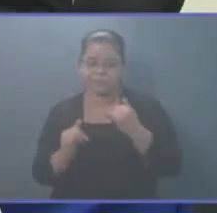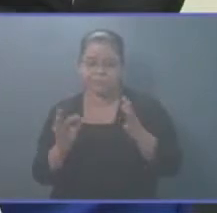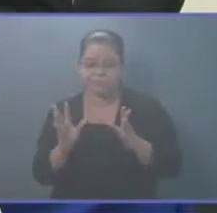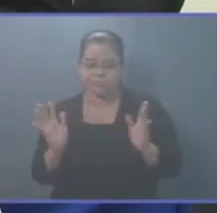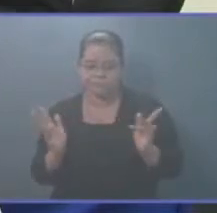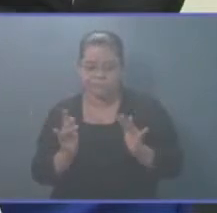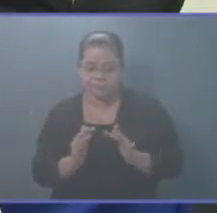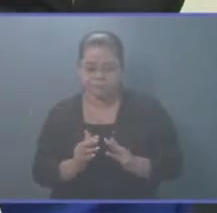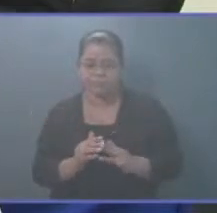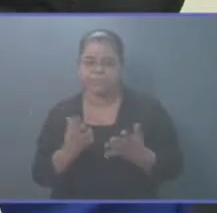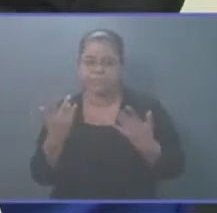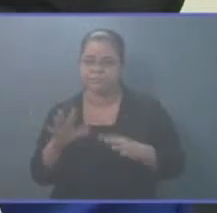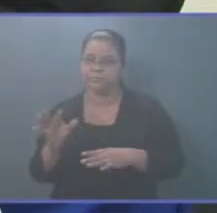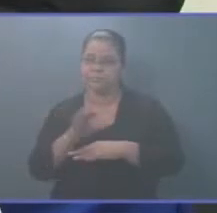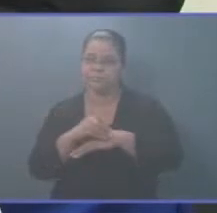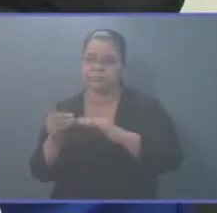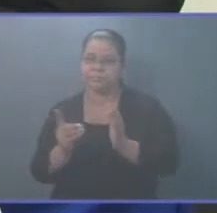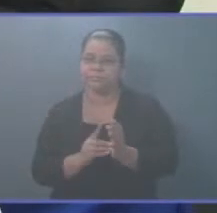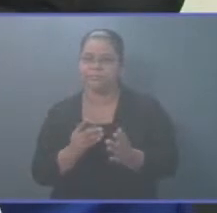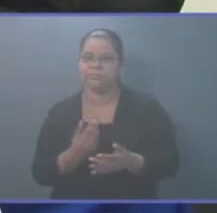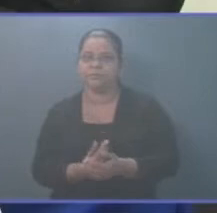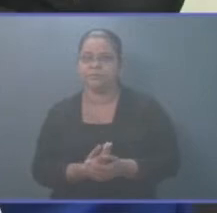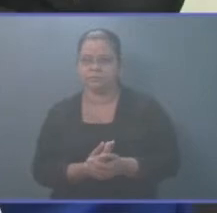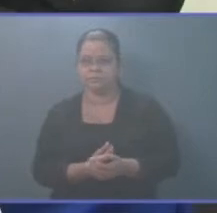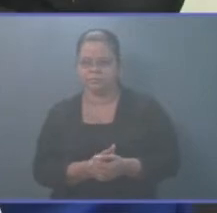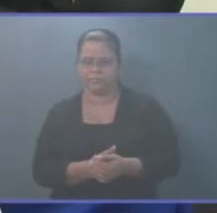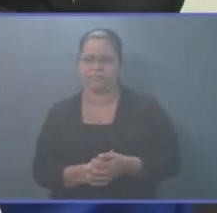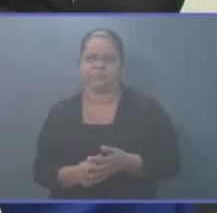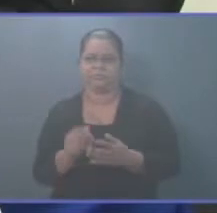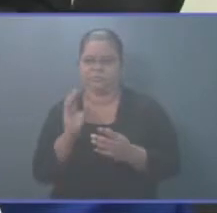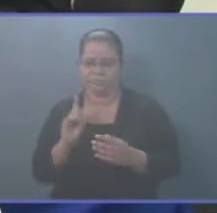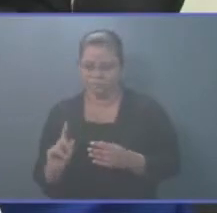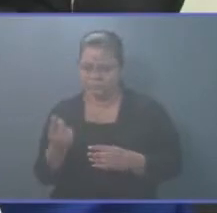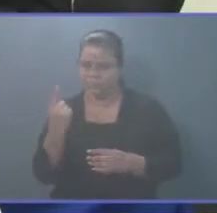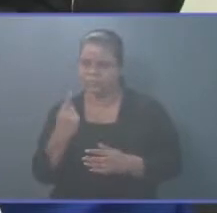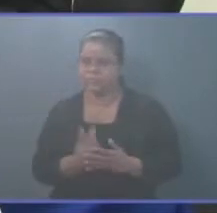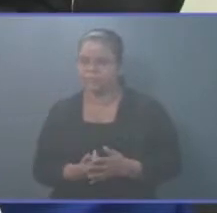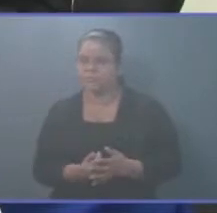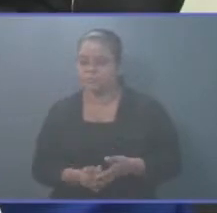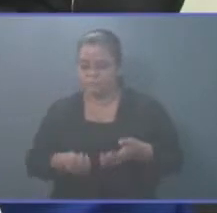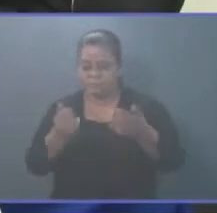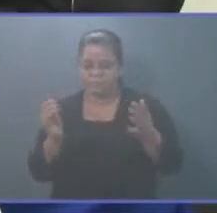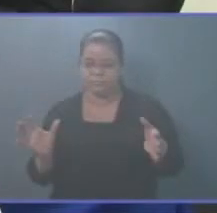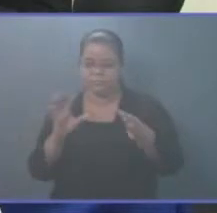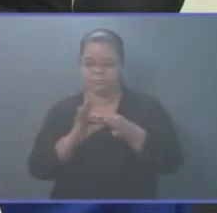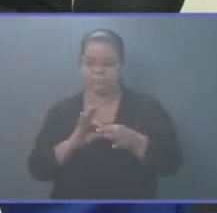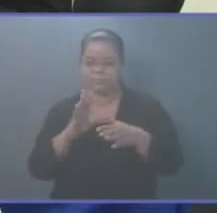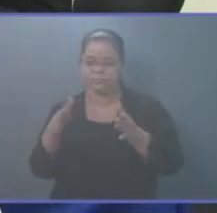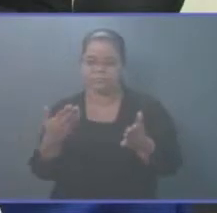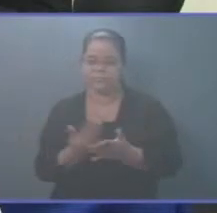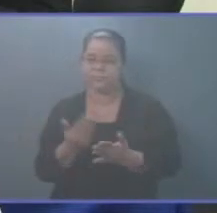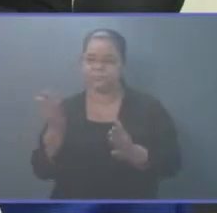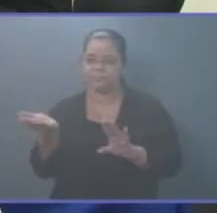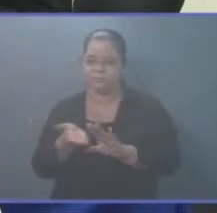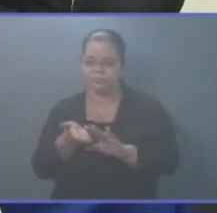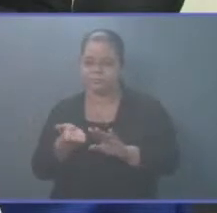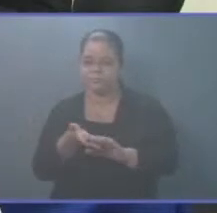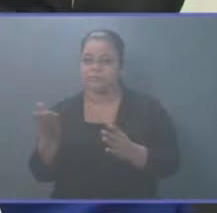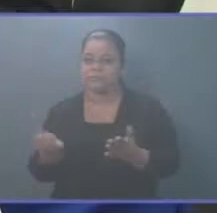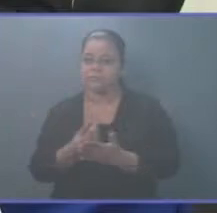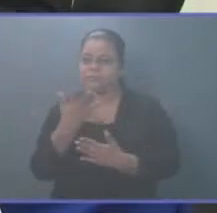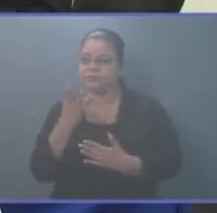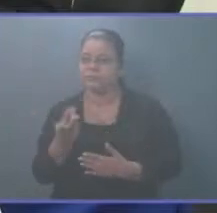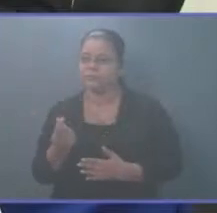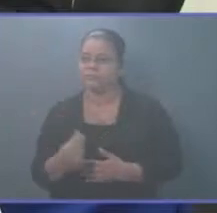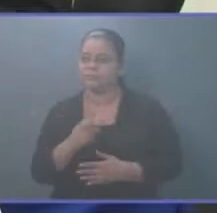reunión se tomaron las siguientes resoluciones. Acuerdo 1. En relación al estudio y discusión del expediente de nuevo ingreso